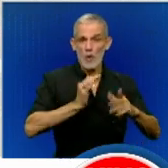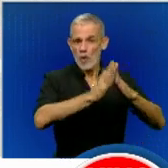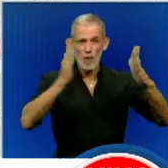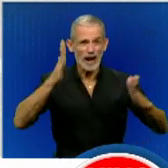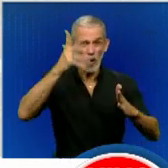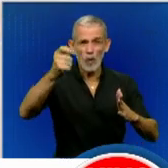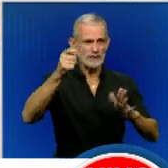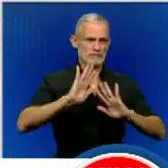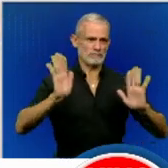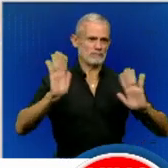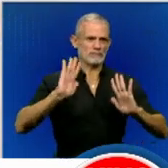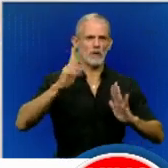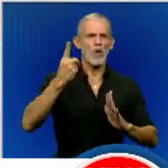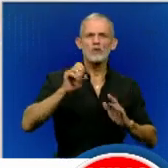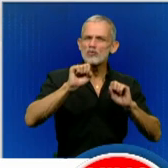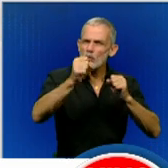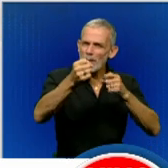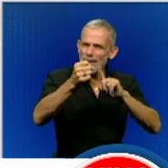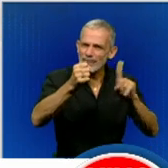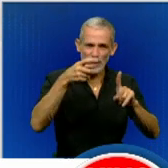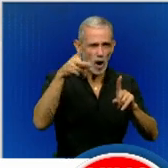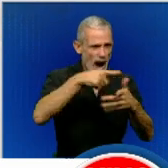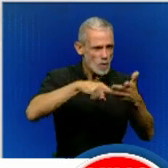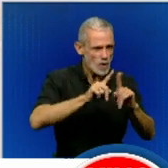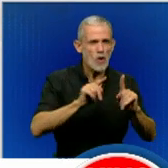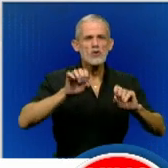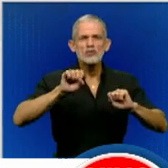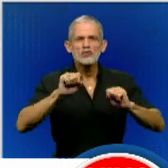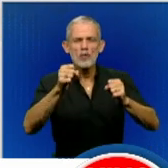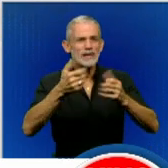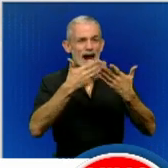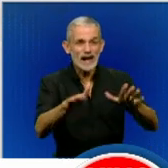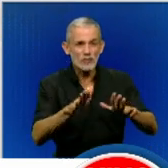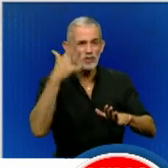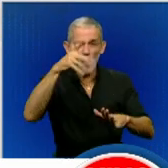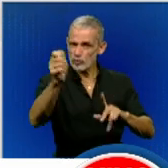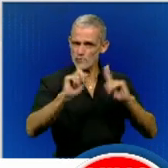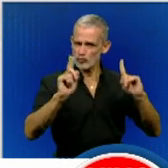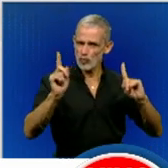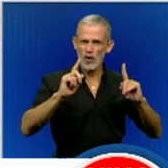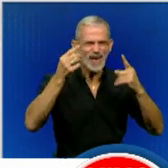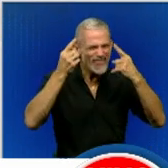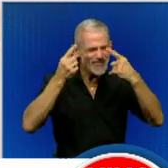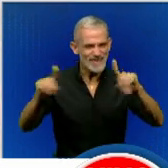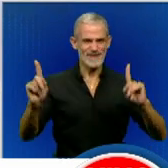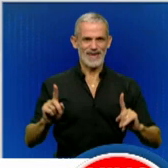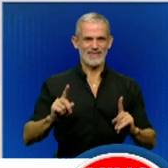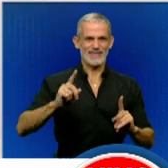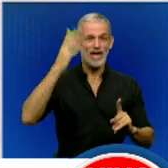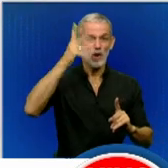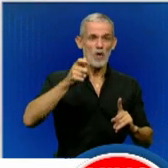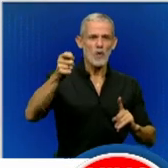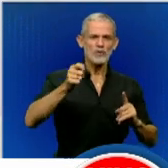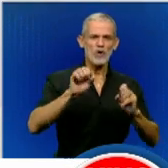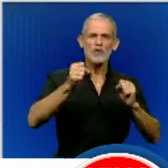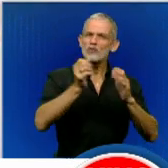procesos judiciales suspender los procesos judiciales no renunciar a los juicios que es totalmente distinto lo que sucedió